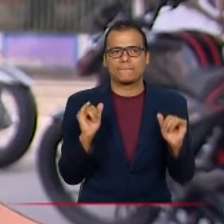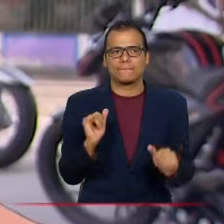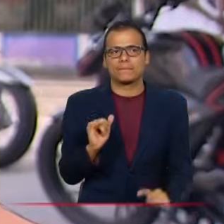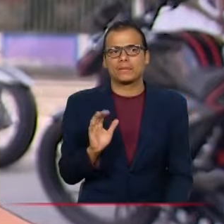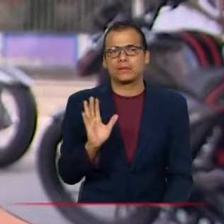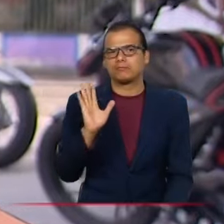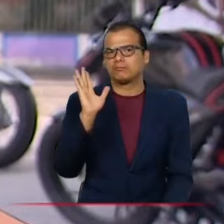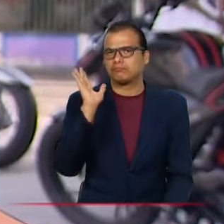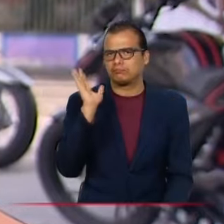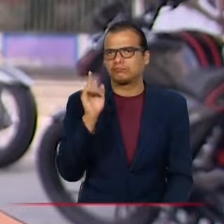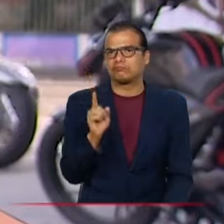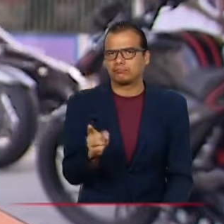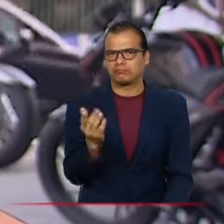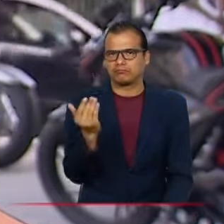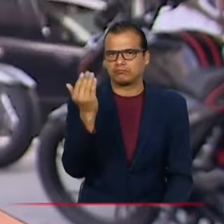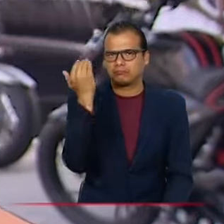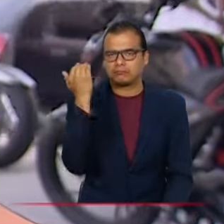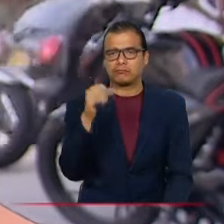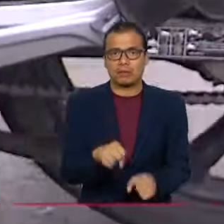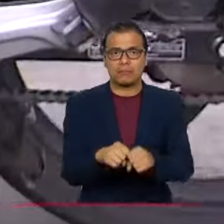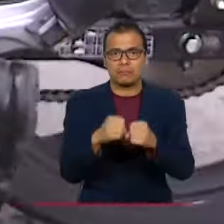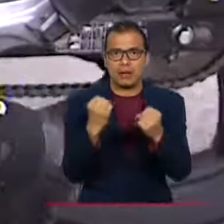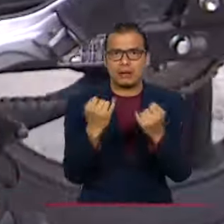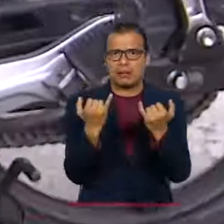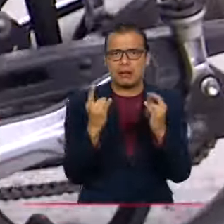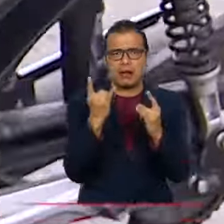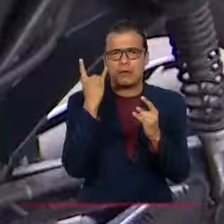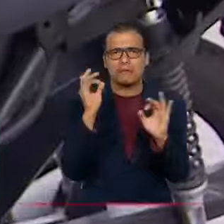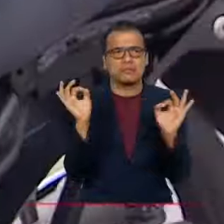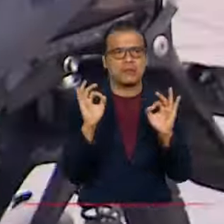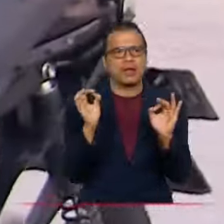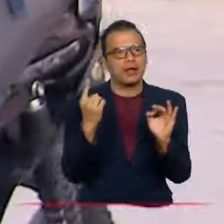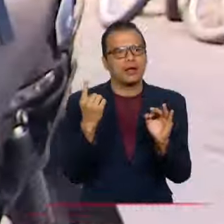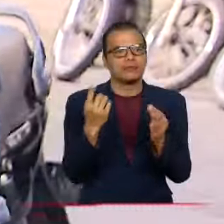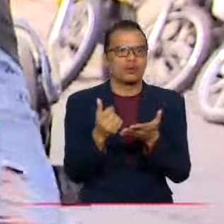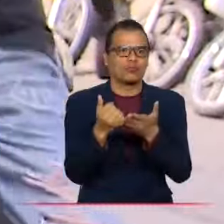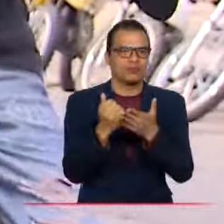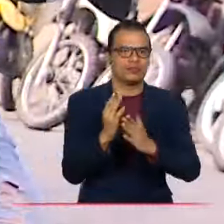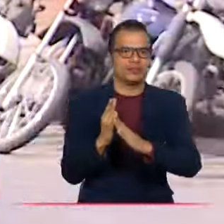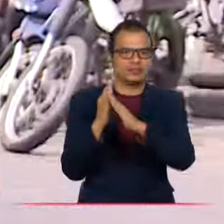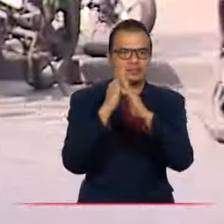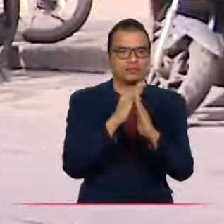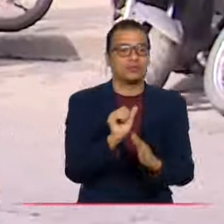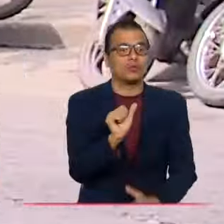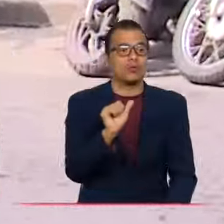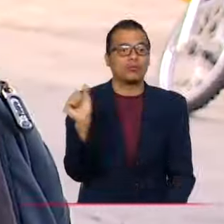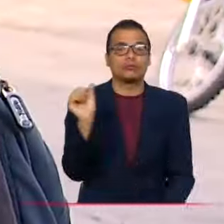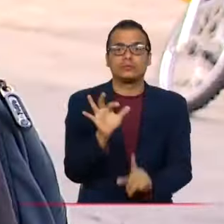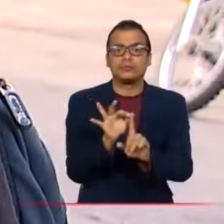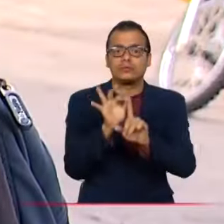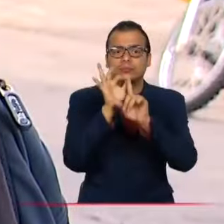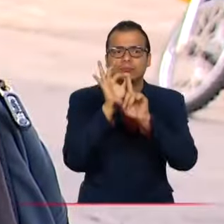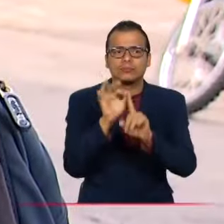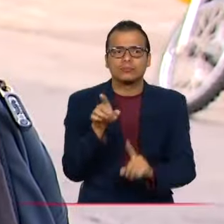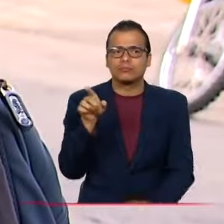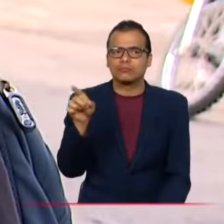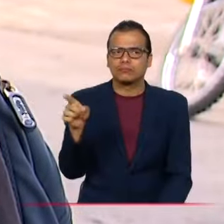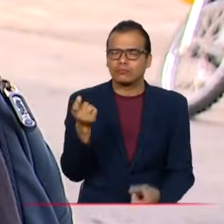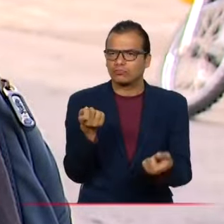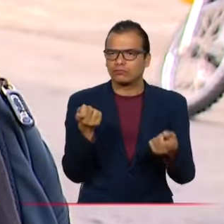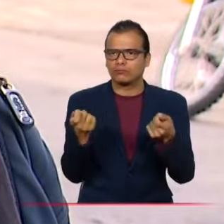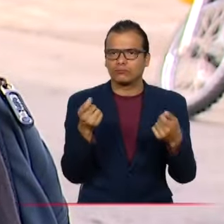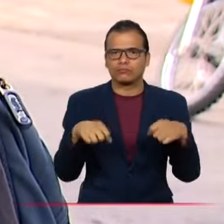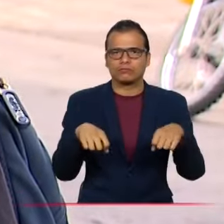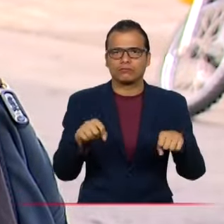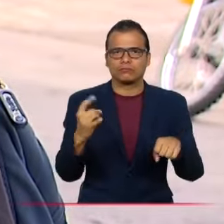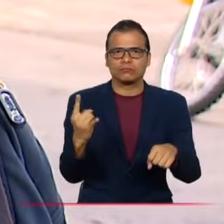switchecito como sea, que ese switchecito no le va a afectar en nada a la moto. Otros prefieren herramientas más sofisticadas. ¿Usted cómo asegura su